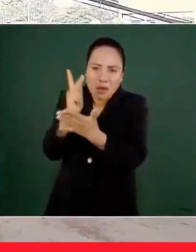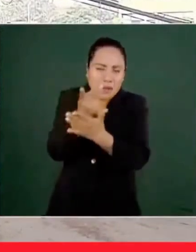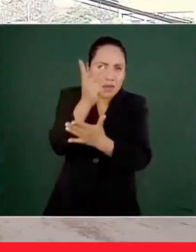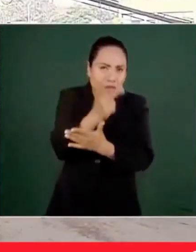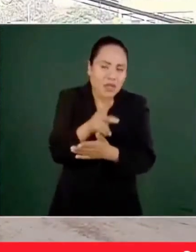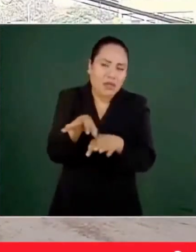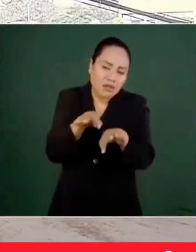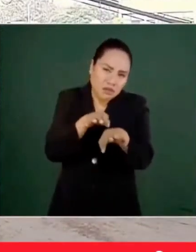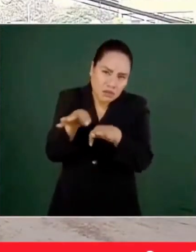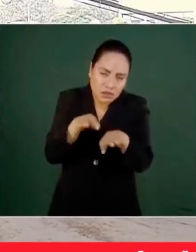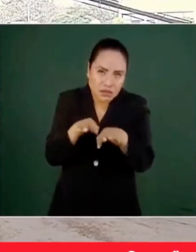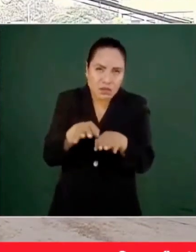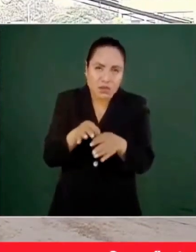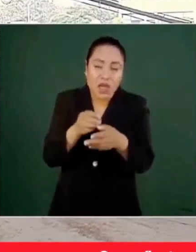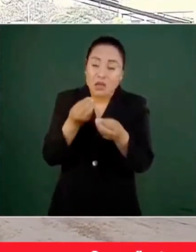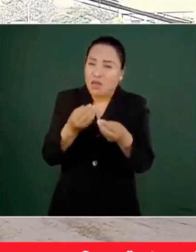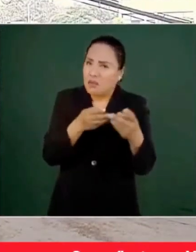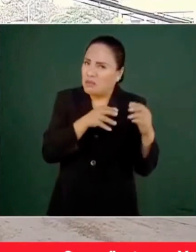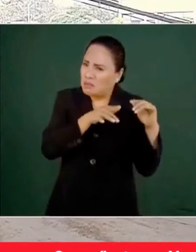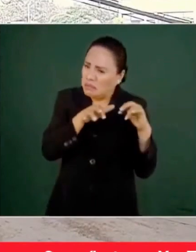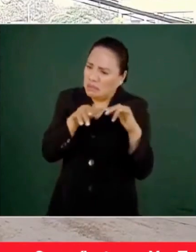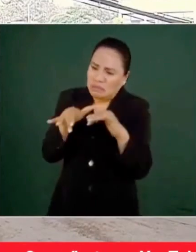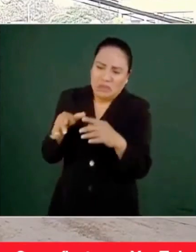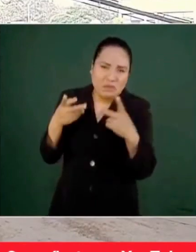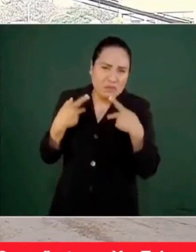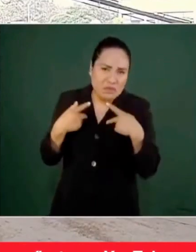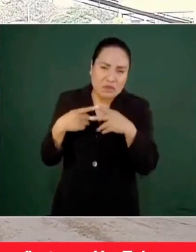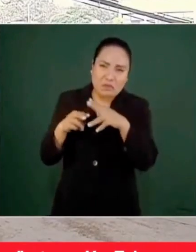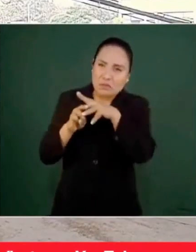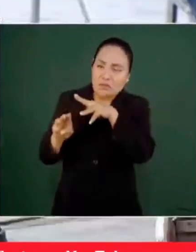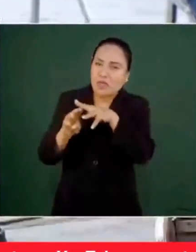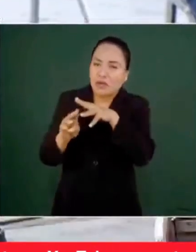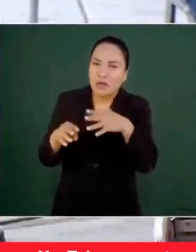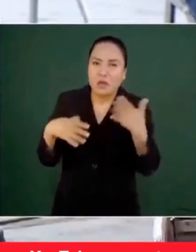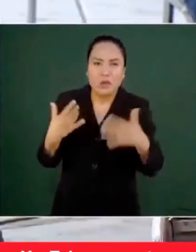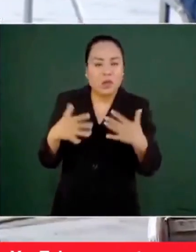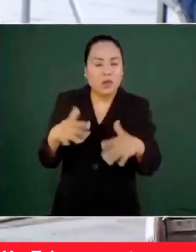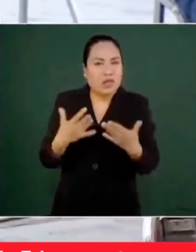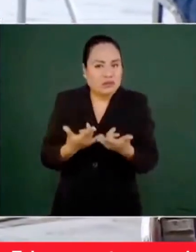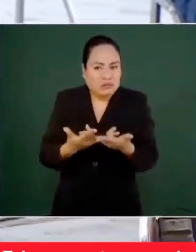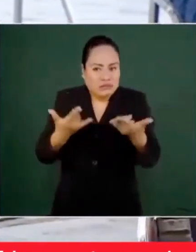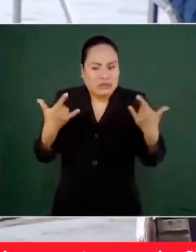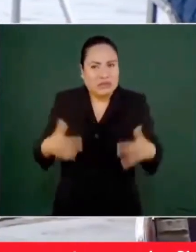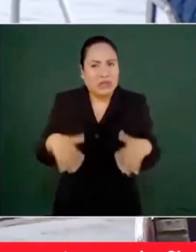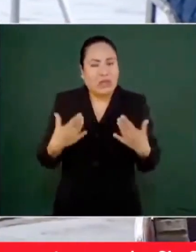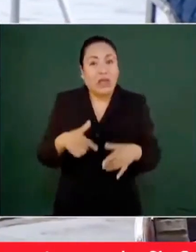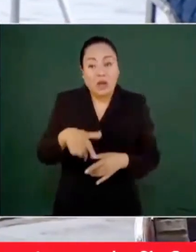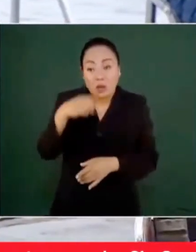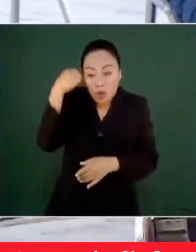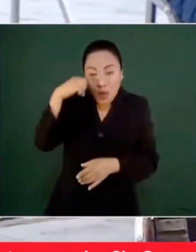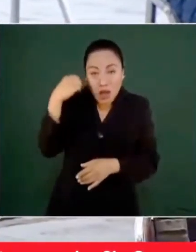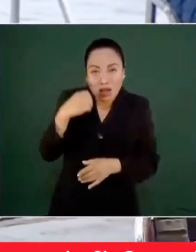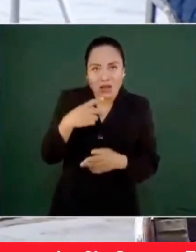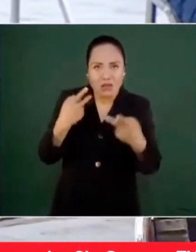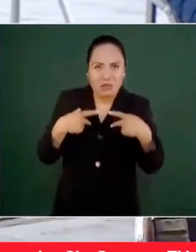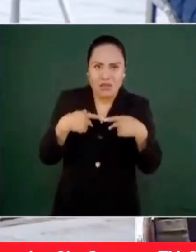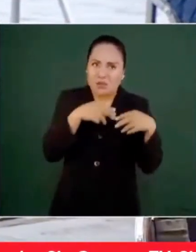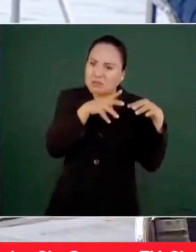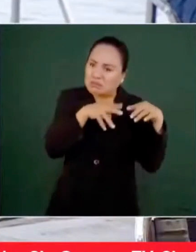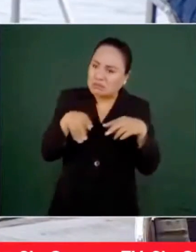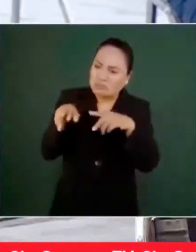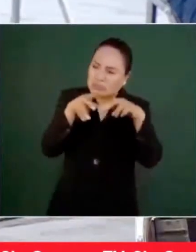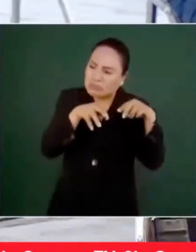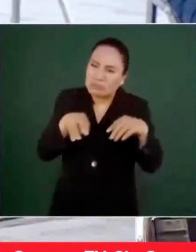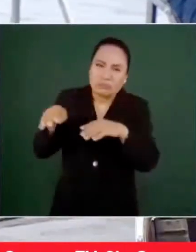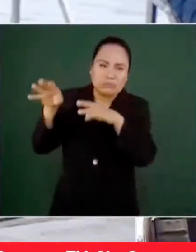migrantes e historias dramáticas que vivimos en el estado de Oaxaca por paso de migrantes y que la verdad